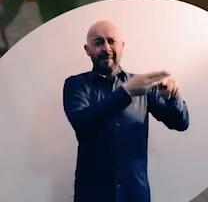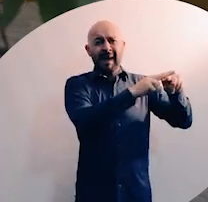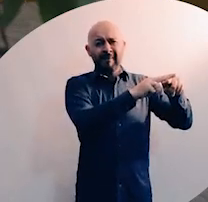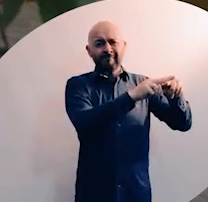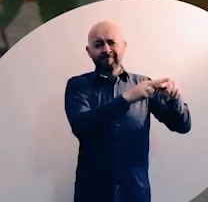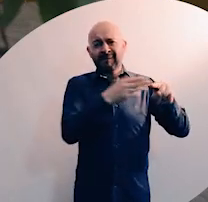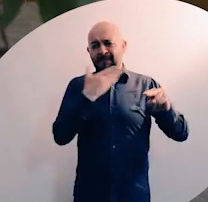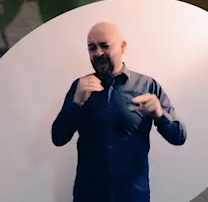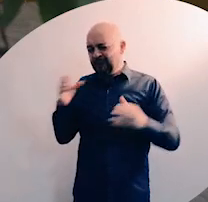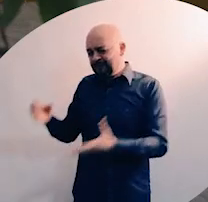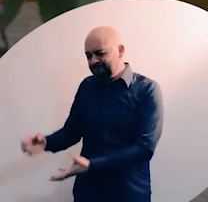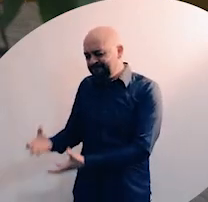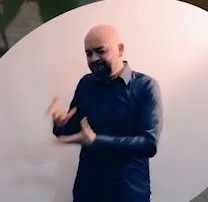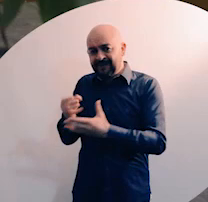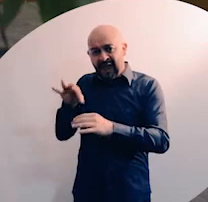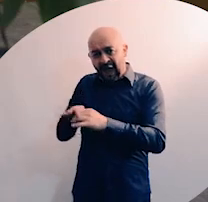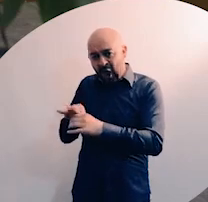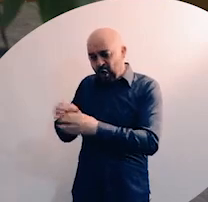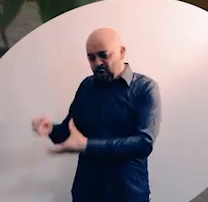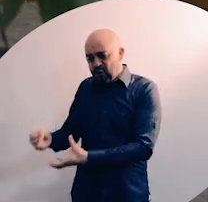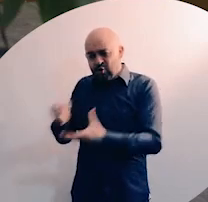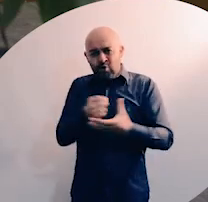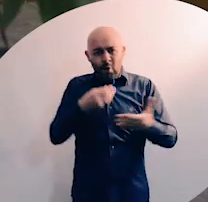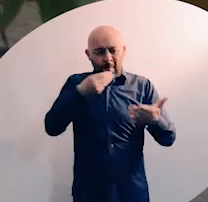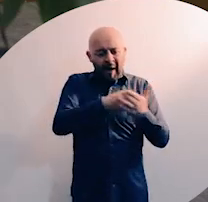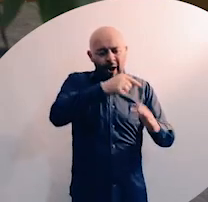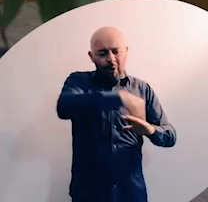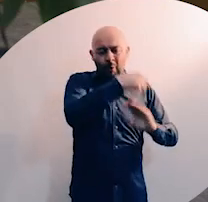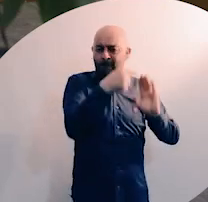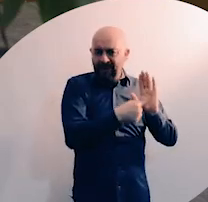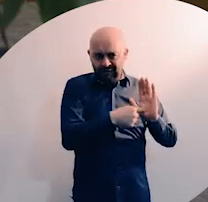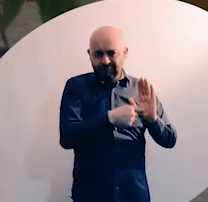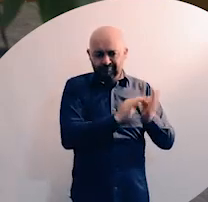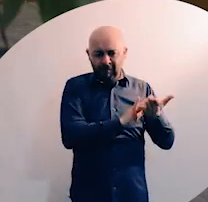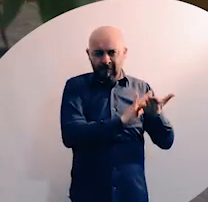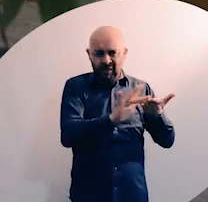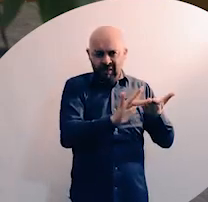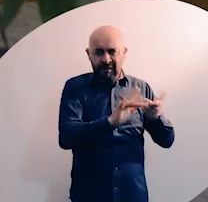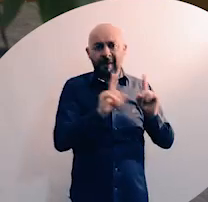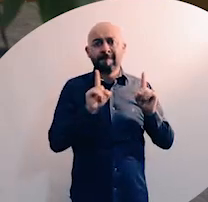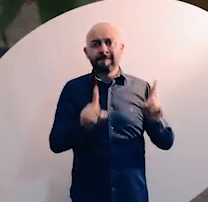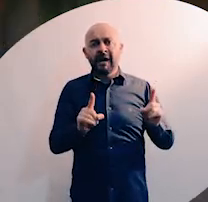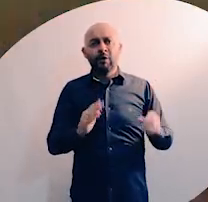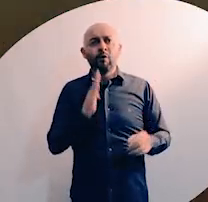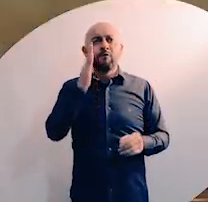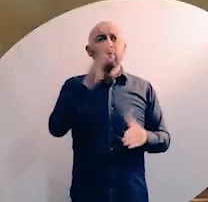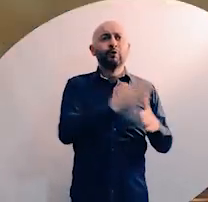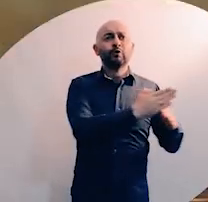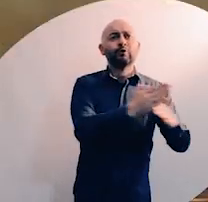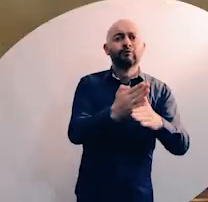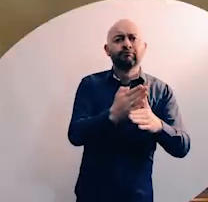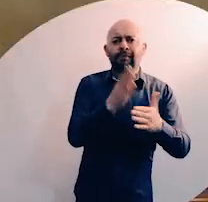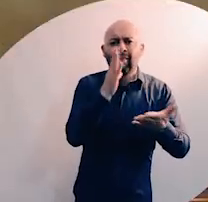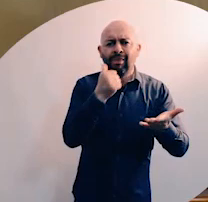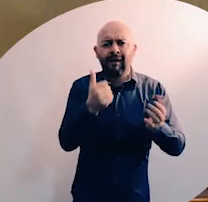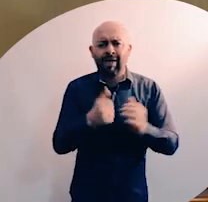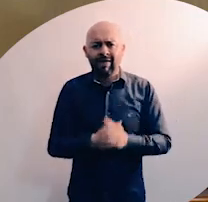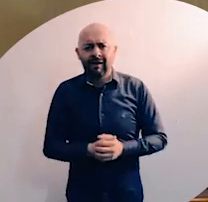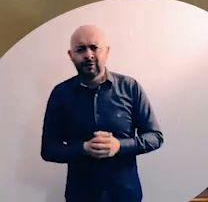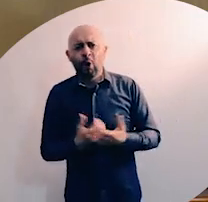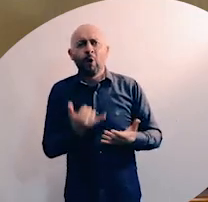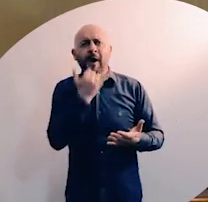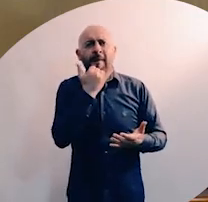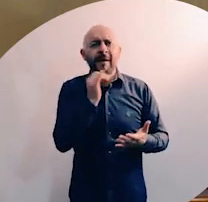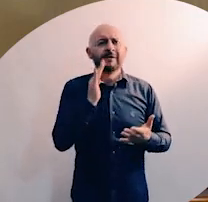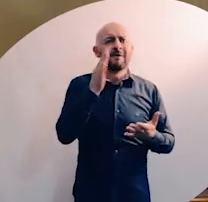normalmente tienen una tasa de interés mucho más alta que lo que usted podría obtener por tener ahorros. Sin embargo, nadie